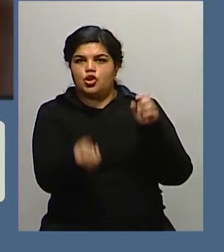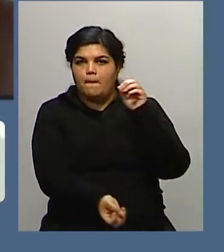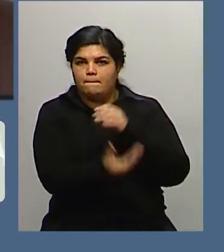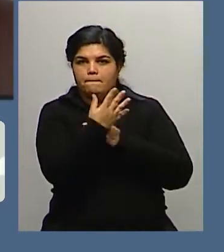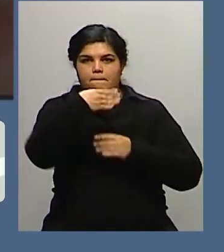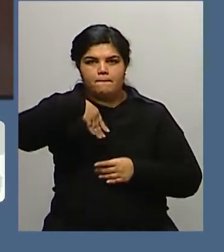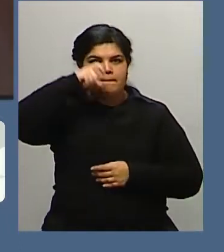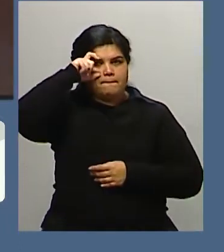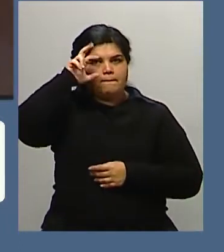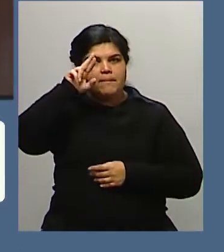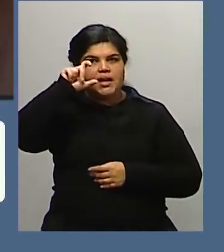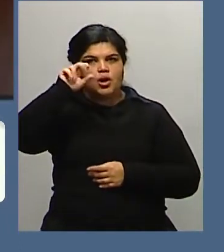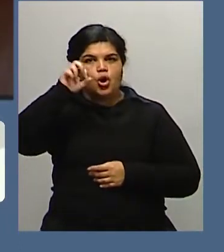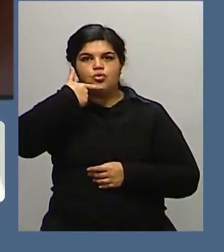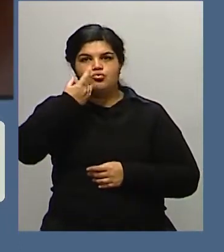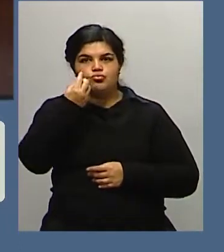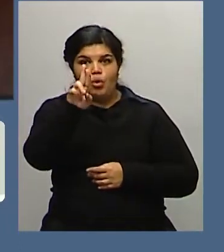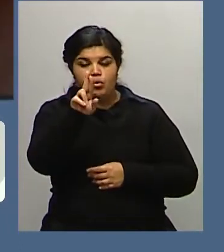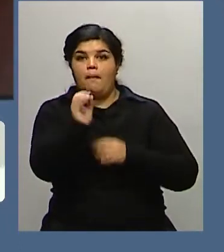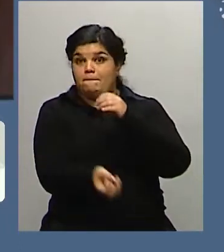hemos tenido, producto de la guerra,